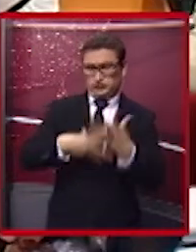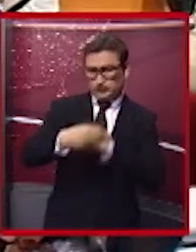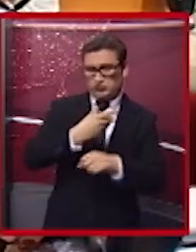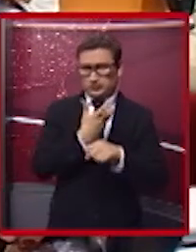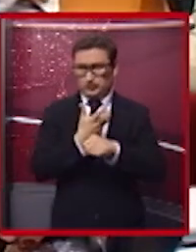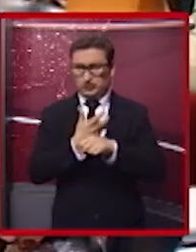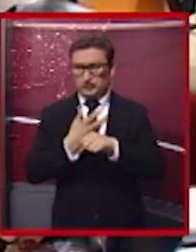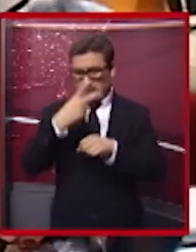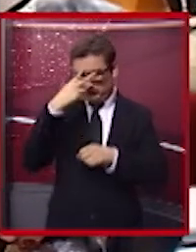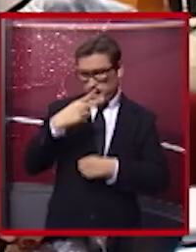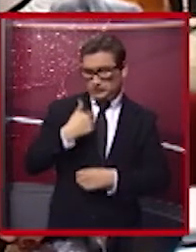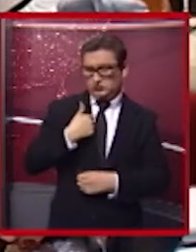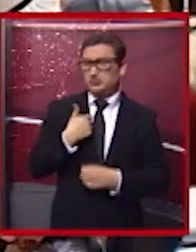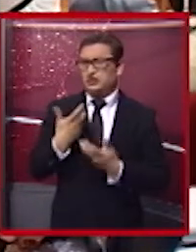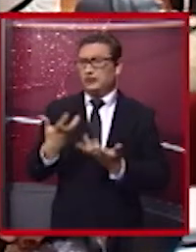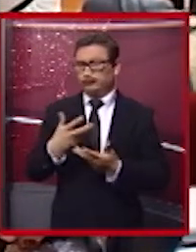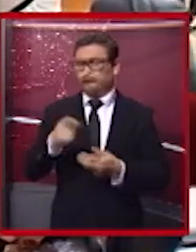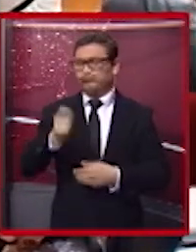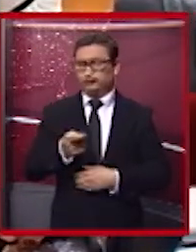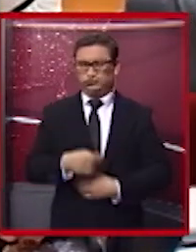Estados Unidos y Canadá.